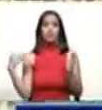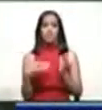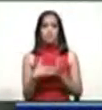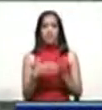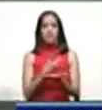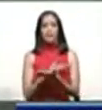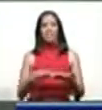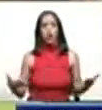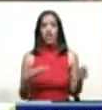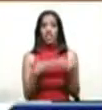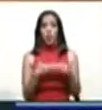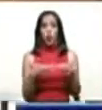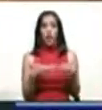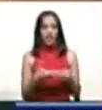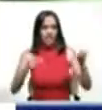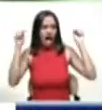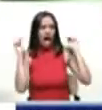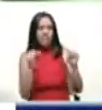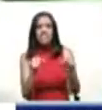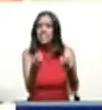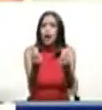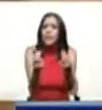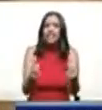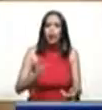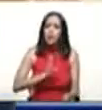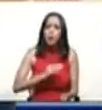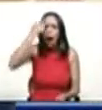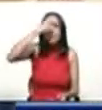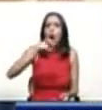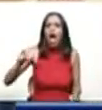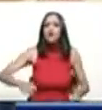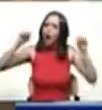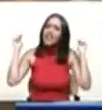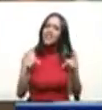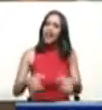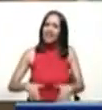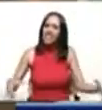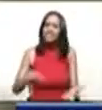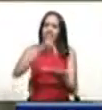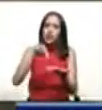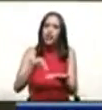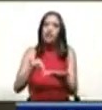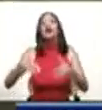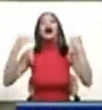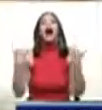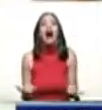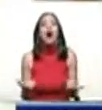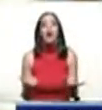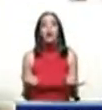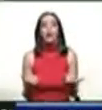300.000 millones de dólares. Ahí está la plata del pueblo, ahí está la riqueza nacional, ahora